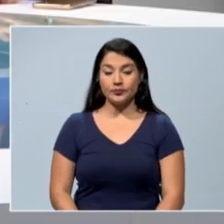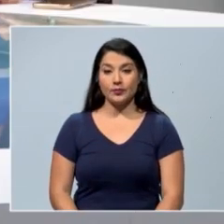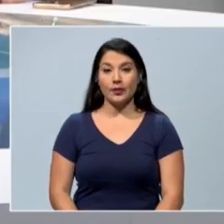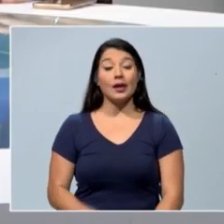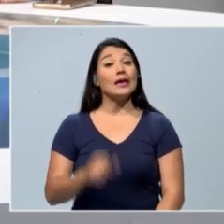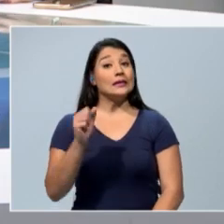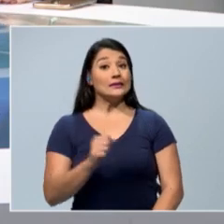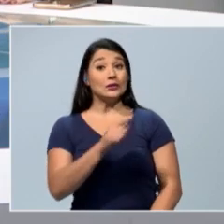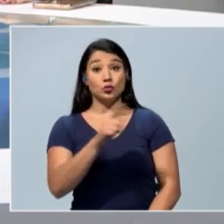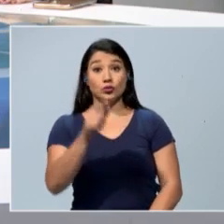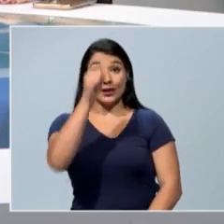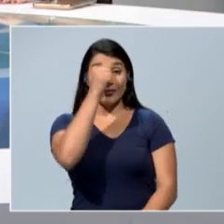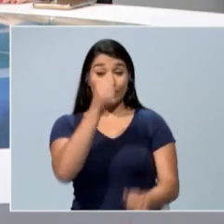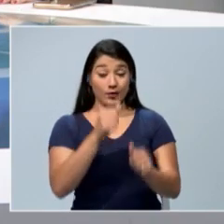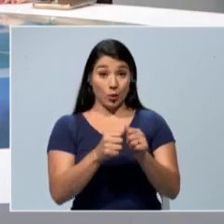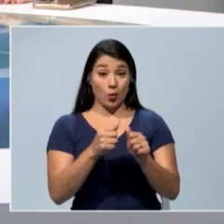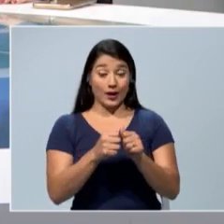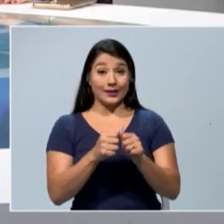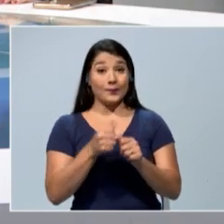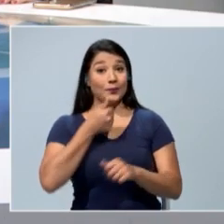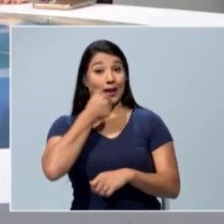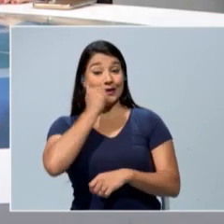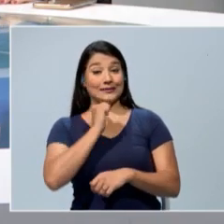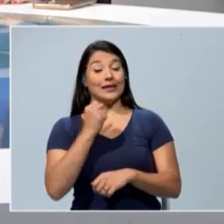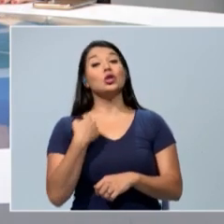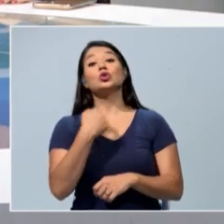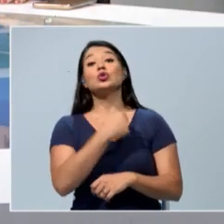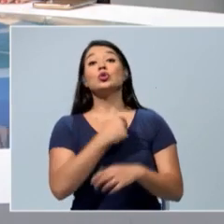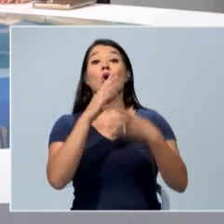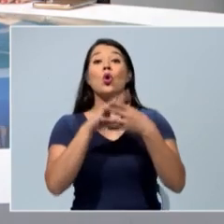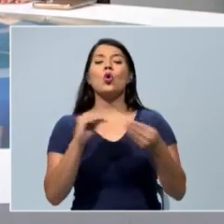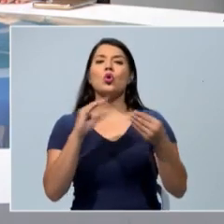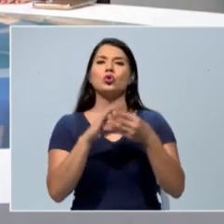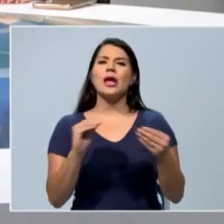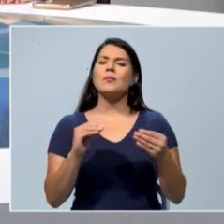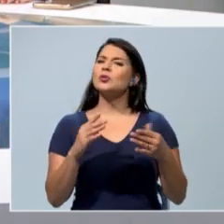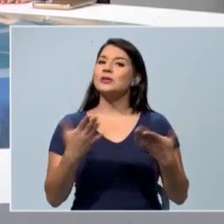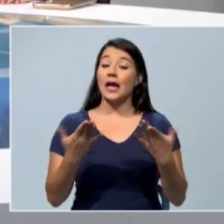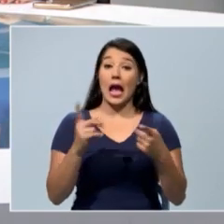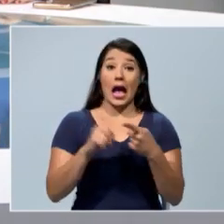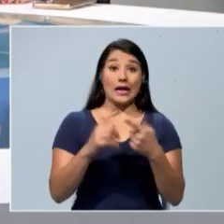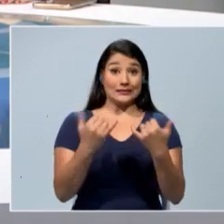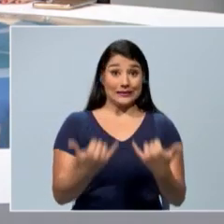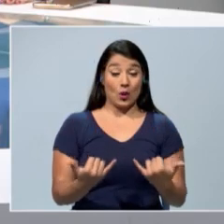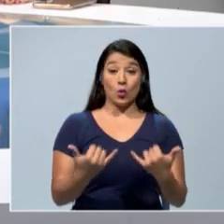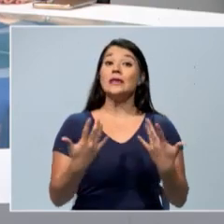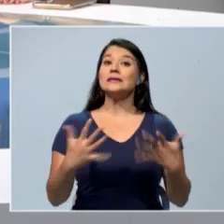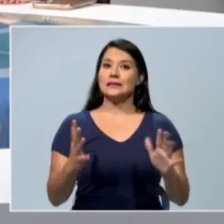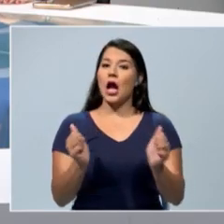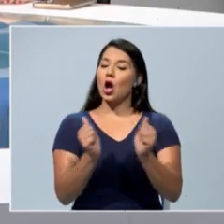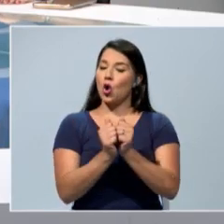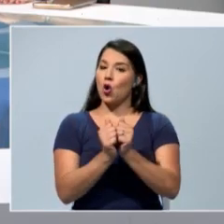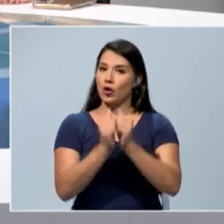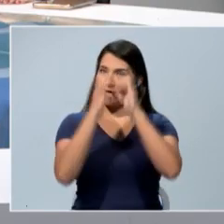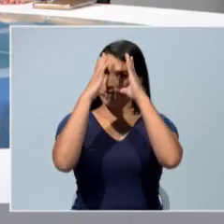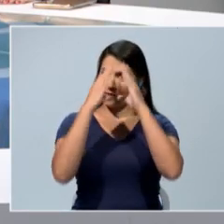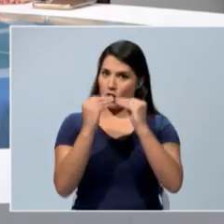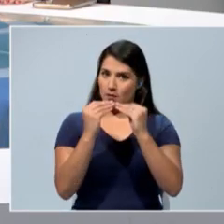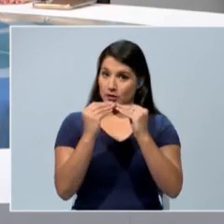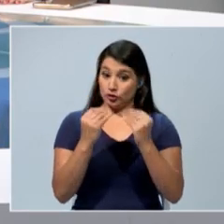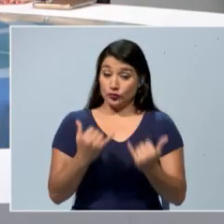Sí, recordarle a todos los amigos televidentes que ayer les contábamos que hasta la fecha, ya con datos actualizados,